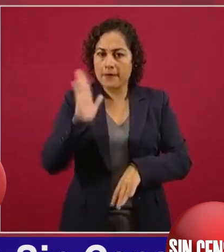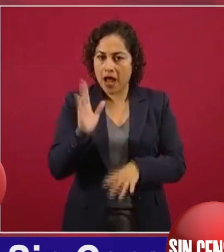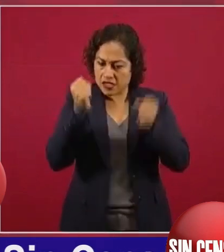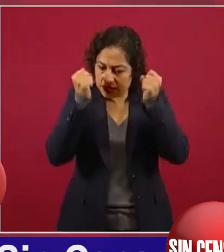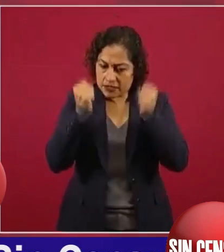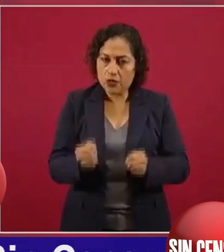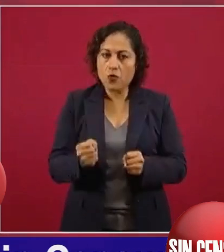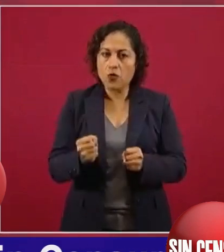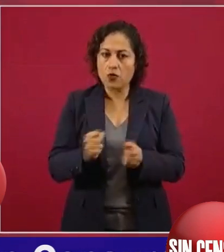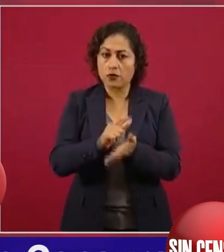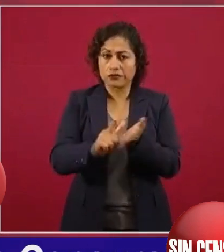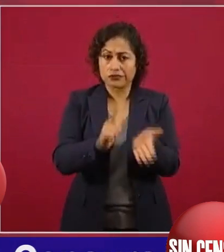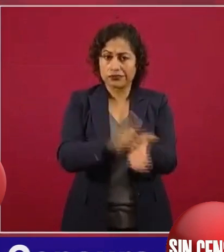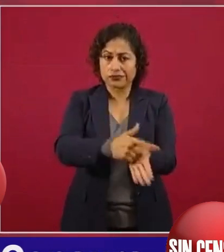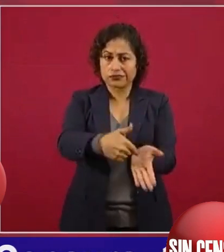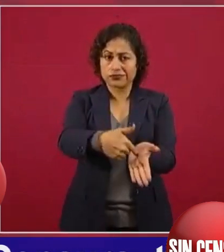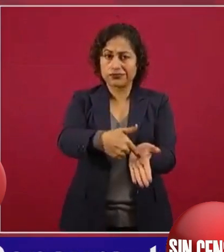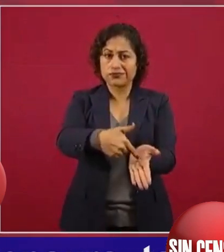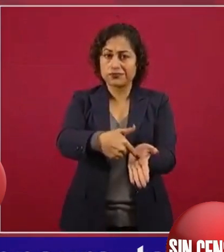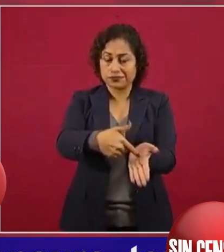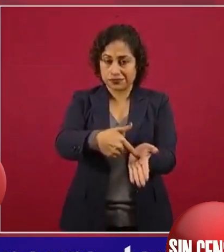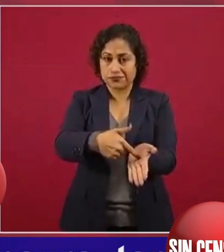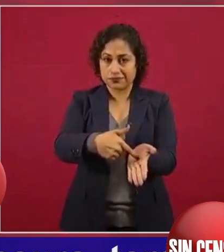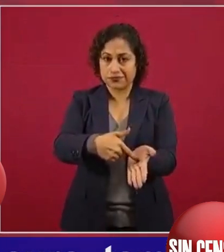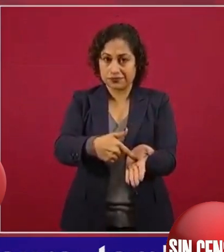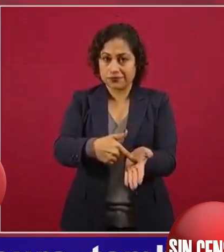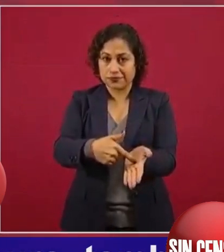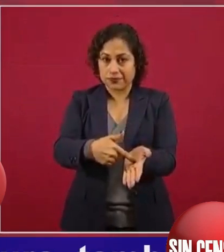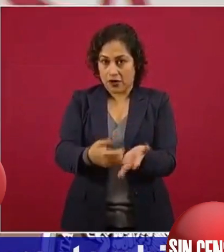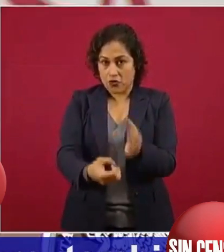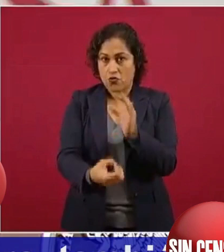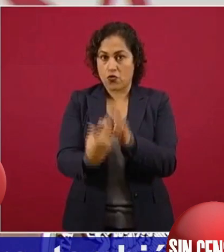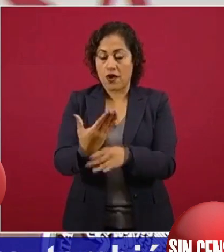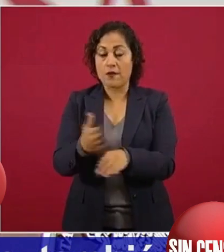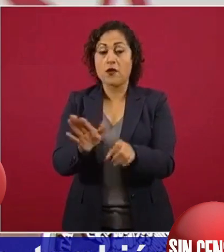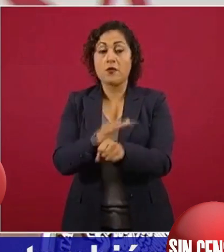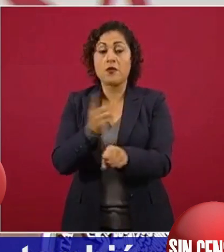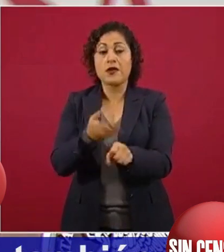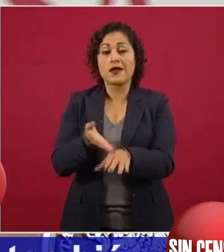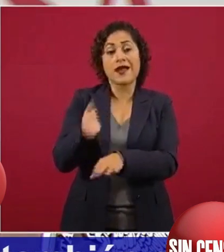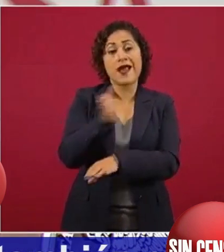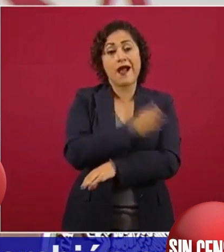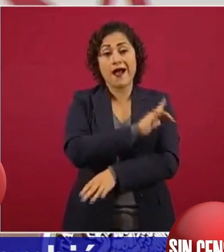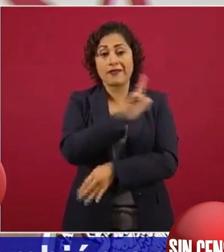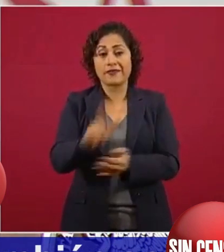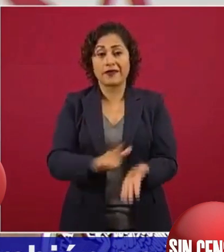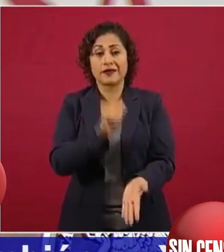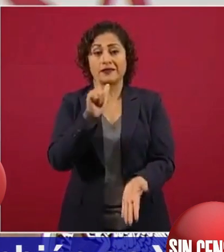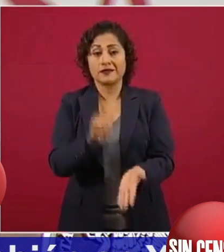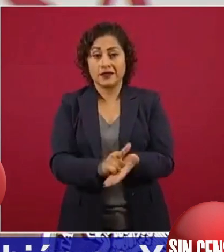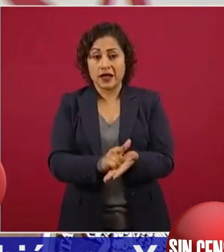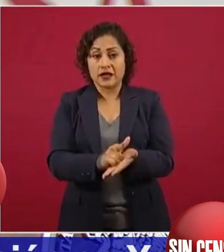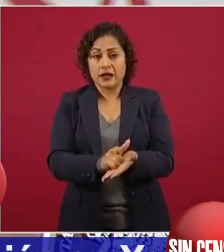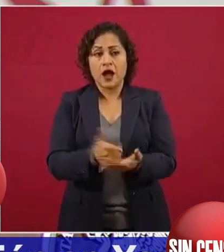asegurado. Con la ley vigente no iban a obtener ni medio salario mínimo.